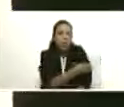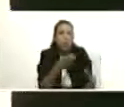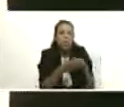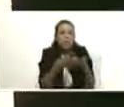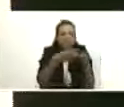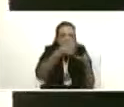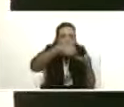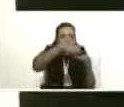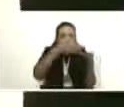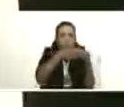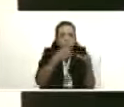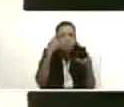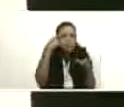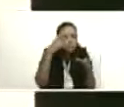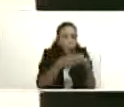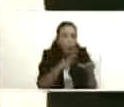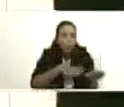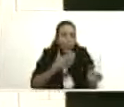nuestra tierra.